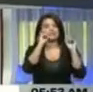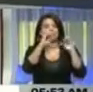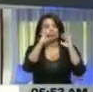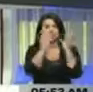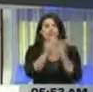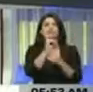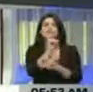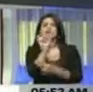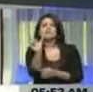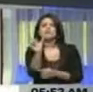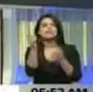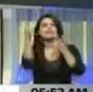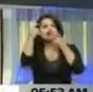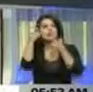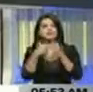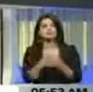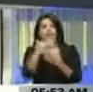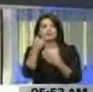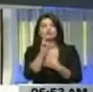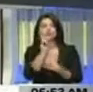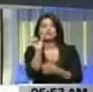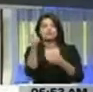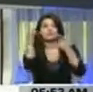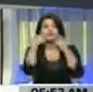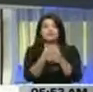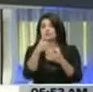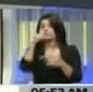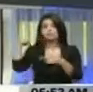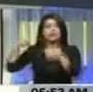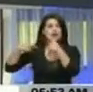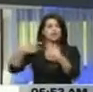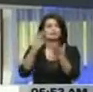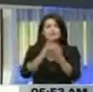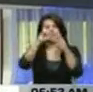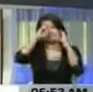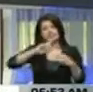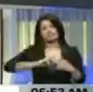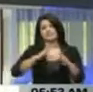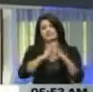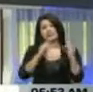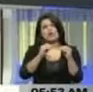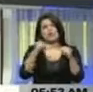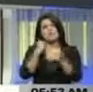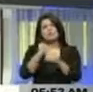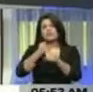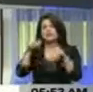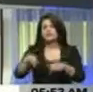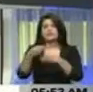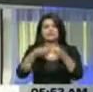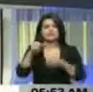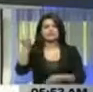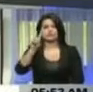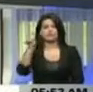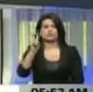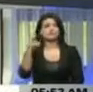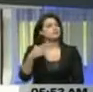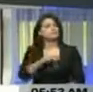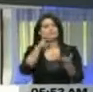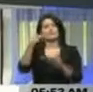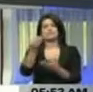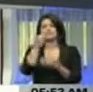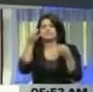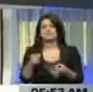llama? Hugo Chávez. Y tenemos no sé cuántos años consecutivos reconocidos por el enorme trabajo que se ha hecho en materia alimentaria. Y